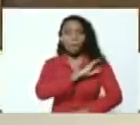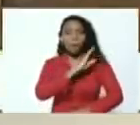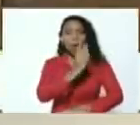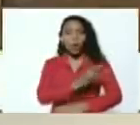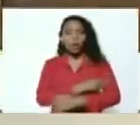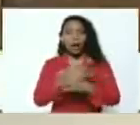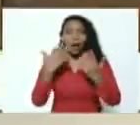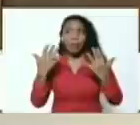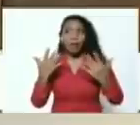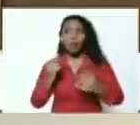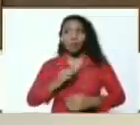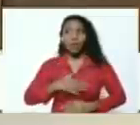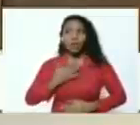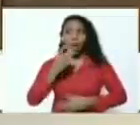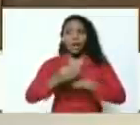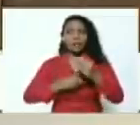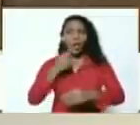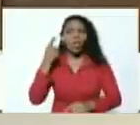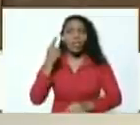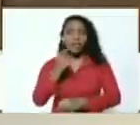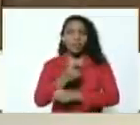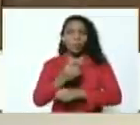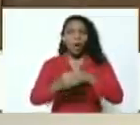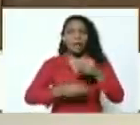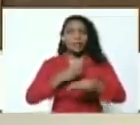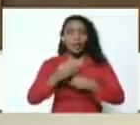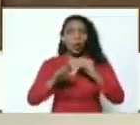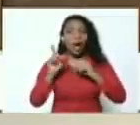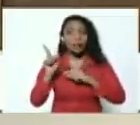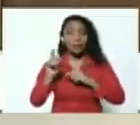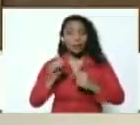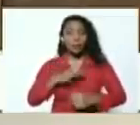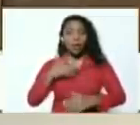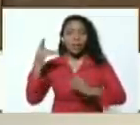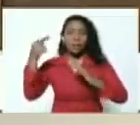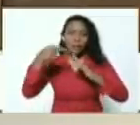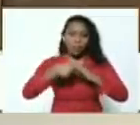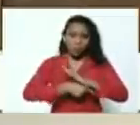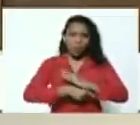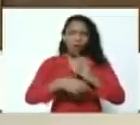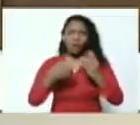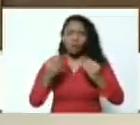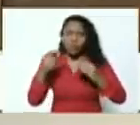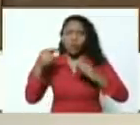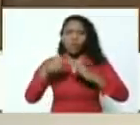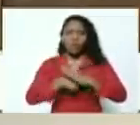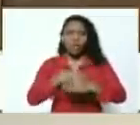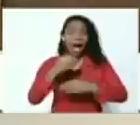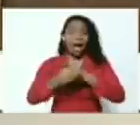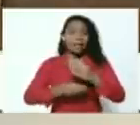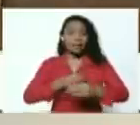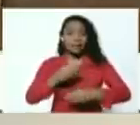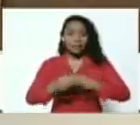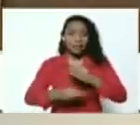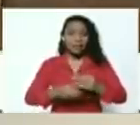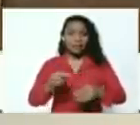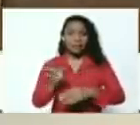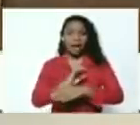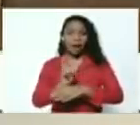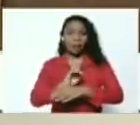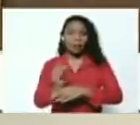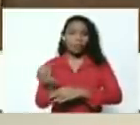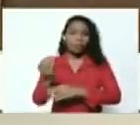manos y podemos hacerlo, debemos hacerlo. Así que puede ser profunda, muy profunda va a ser y acelerada